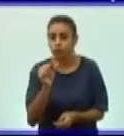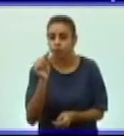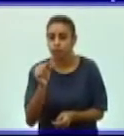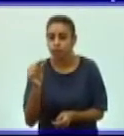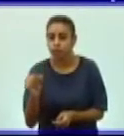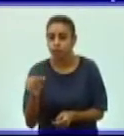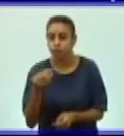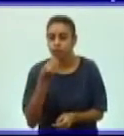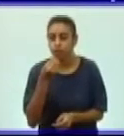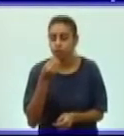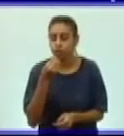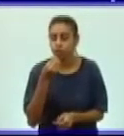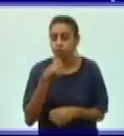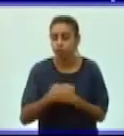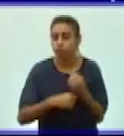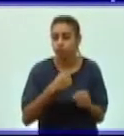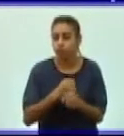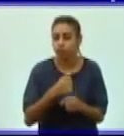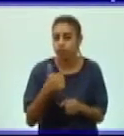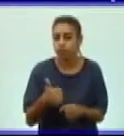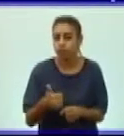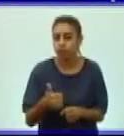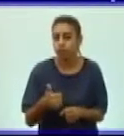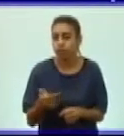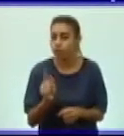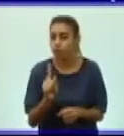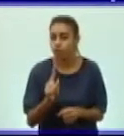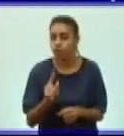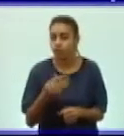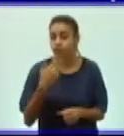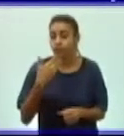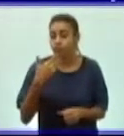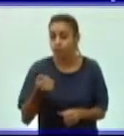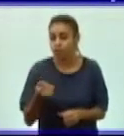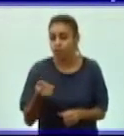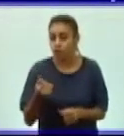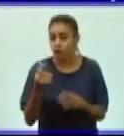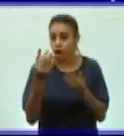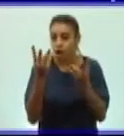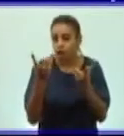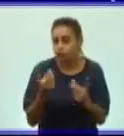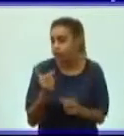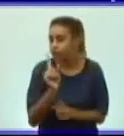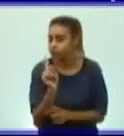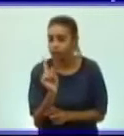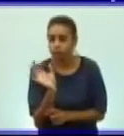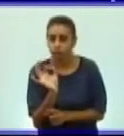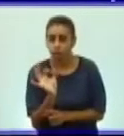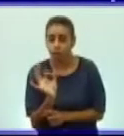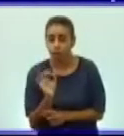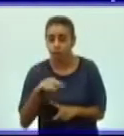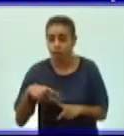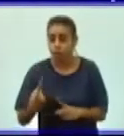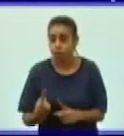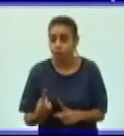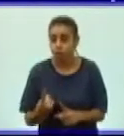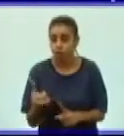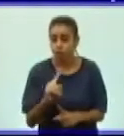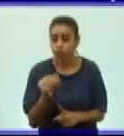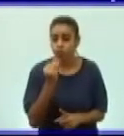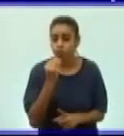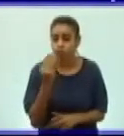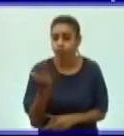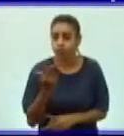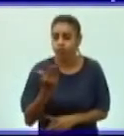repúblicas soviéticas, ni en calidad ni en cantidad, porque no se aplicaron con toda la agilidad que se necesitaba los